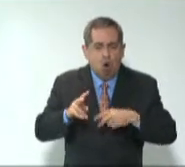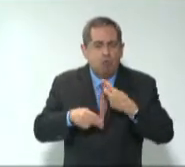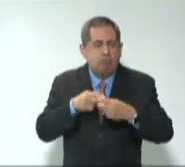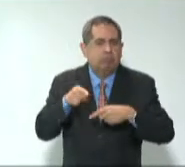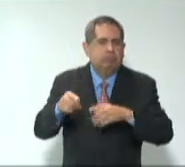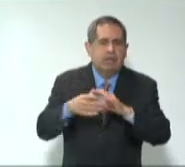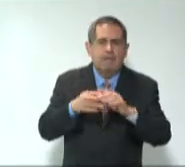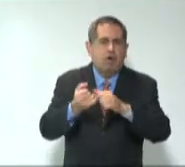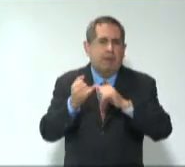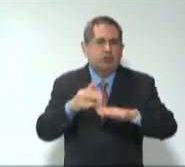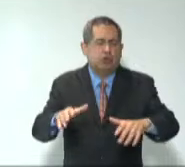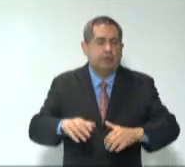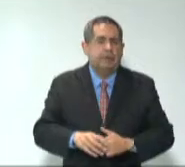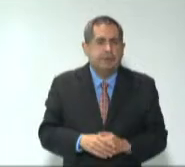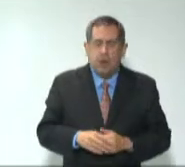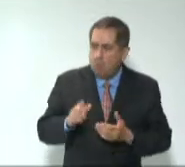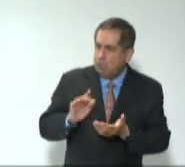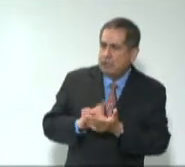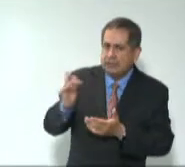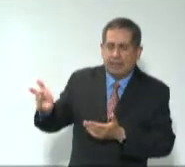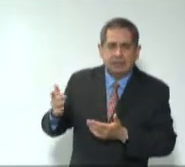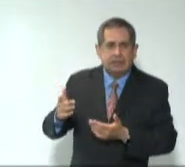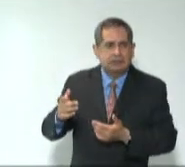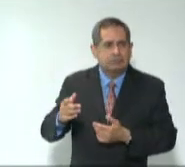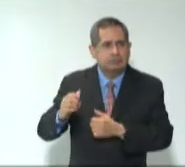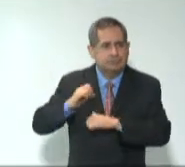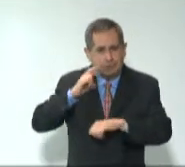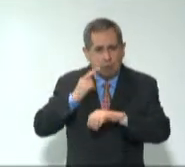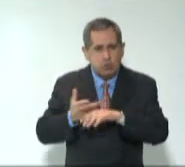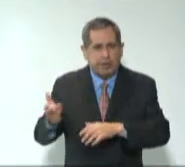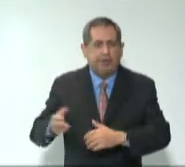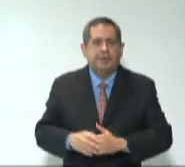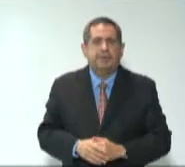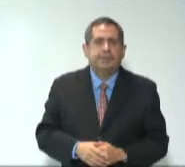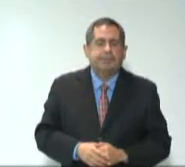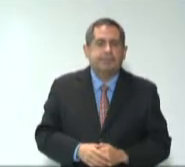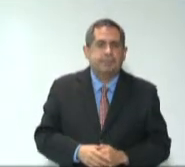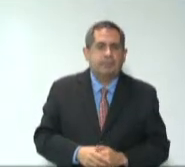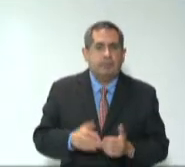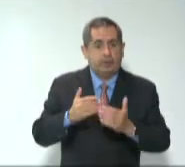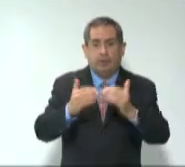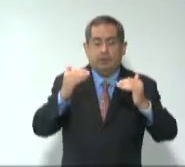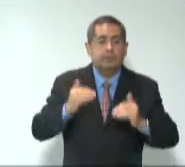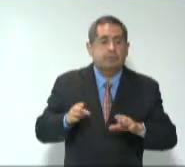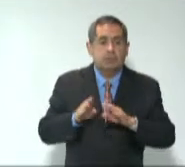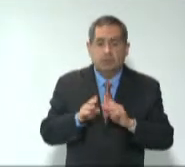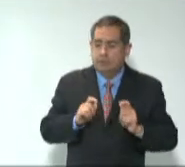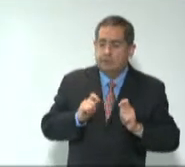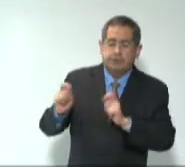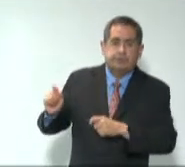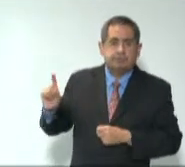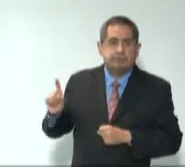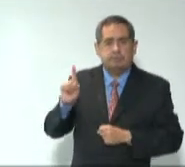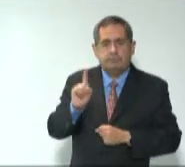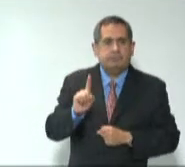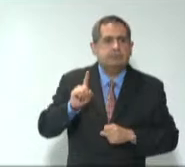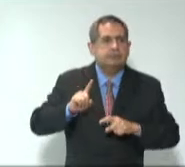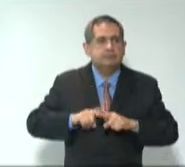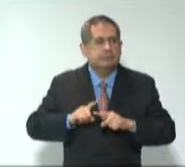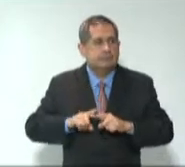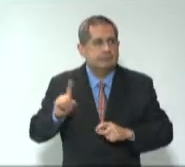esta información Muchas gracias comisionado y pues bien Ahora voy a dar la